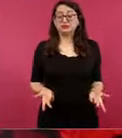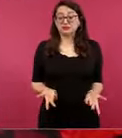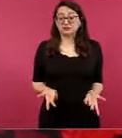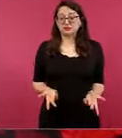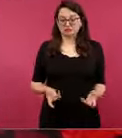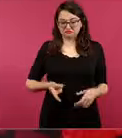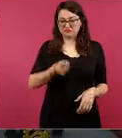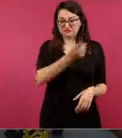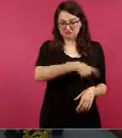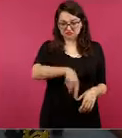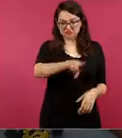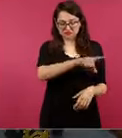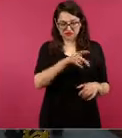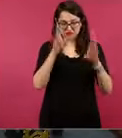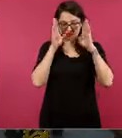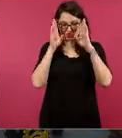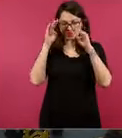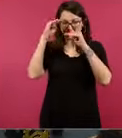conservadores.